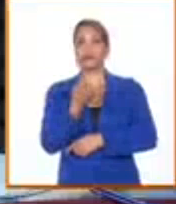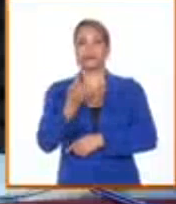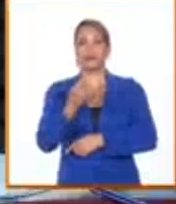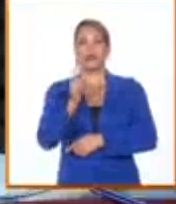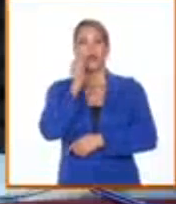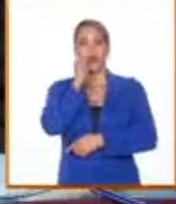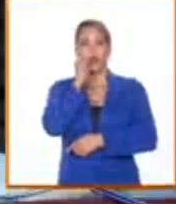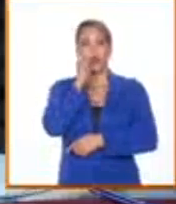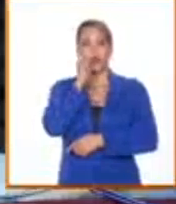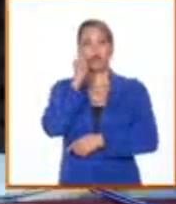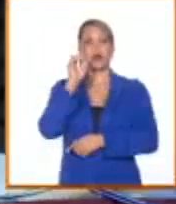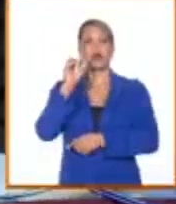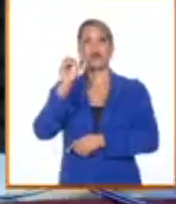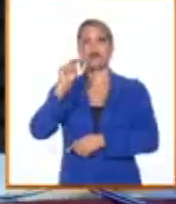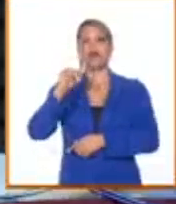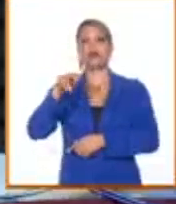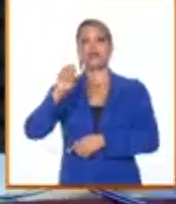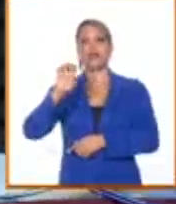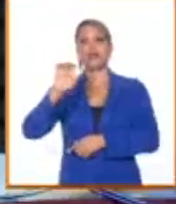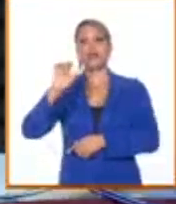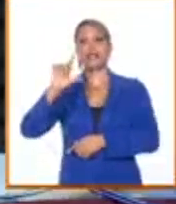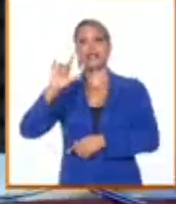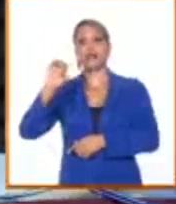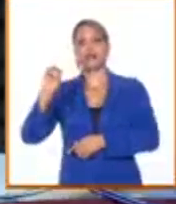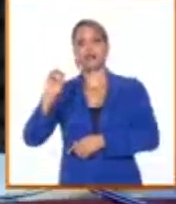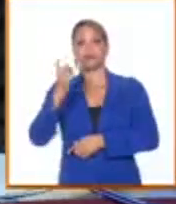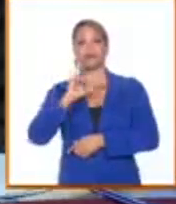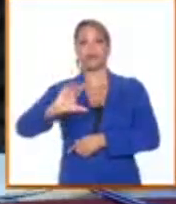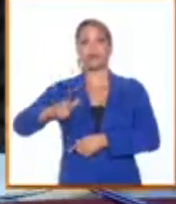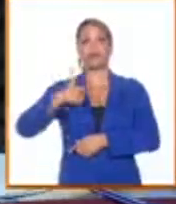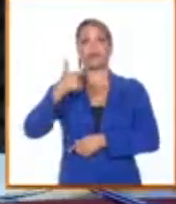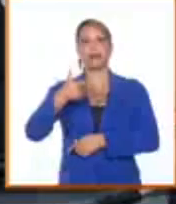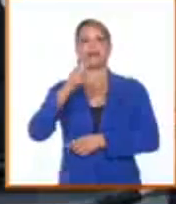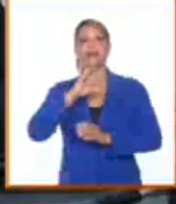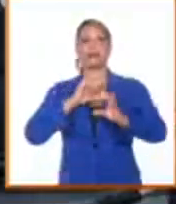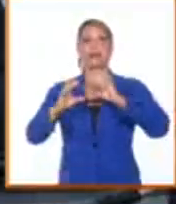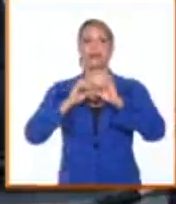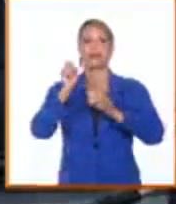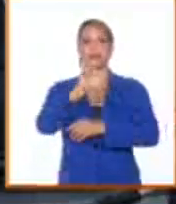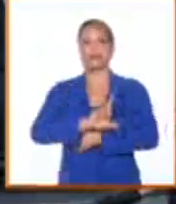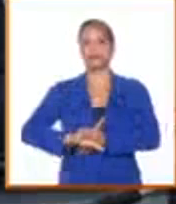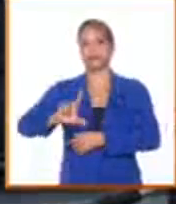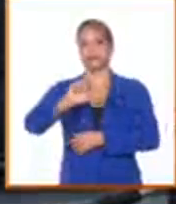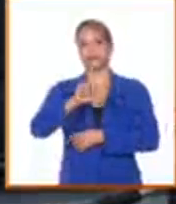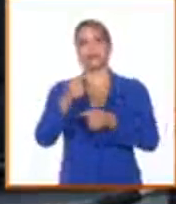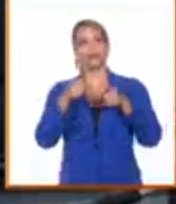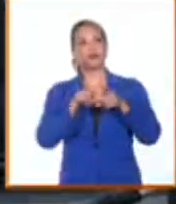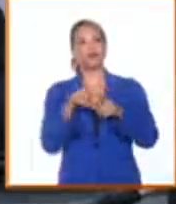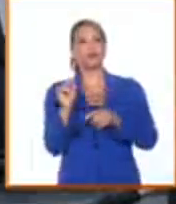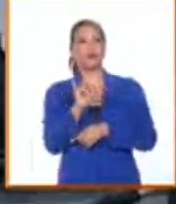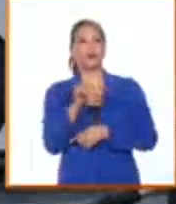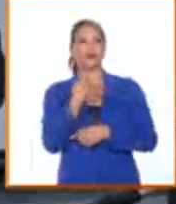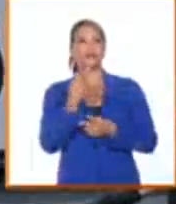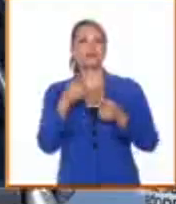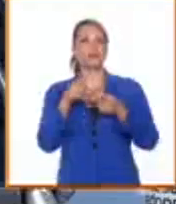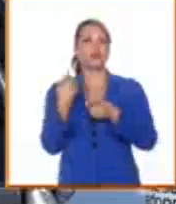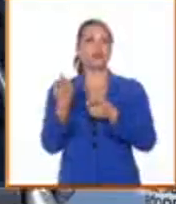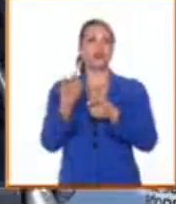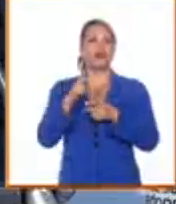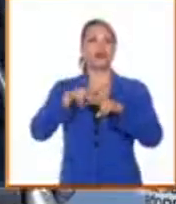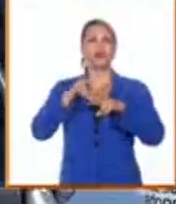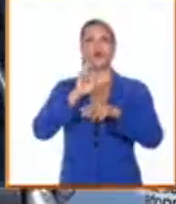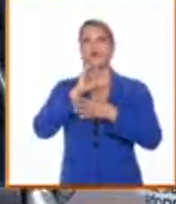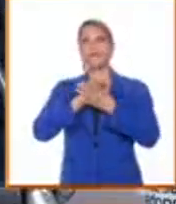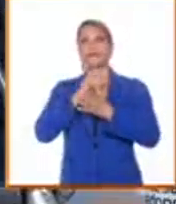Corderí, vicepresidente del Instituto de Información y Comunicación Social. También me acompaña el compañero Humberto Juan